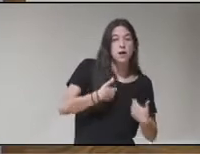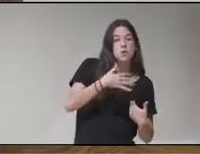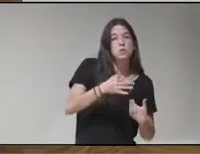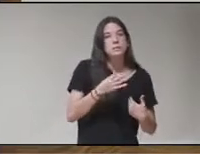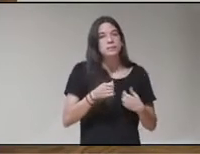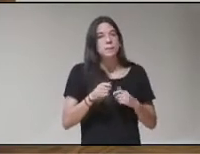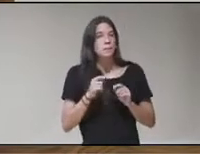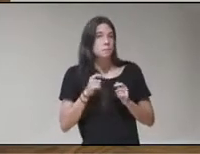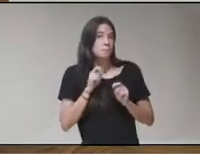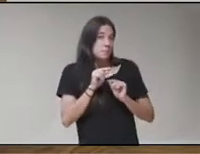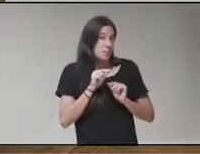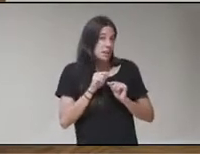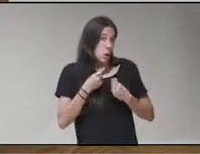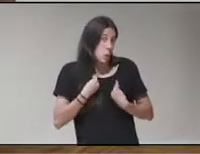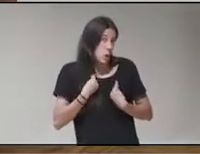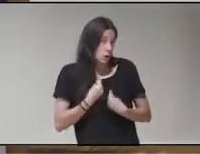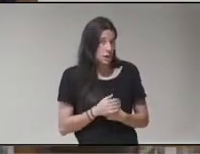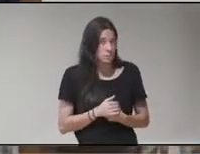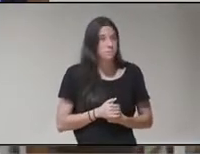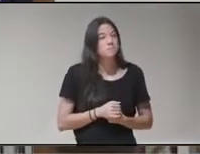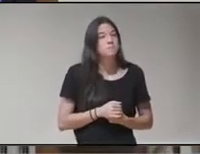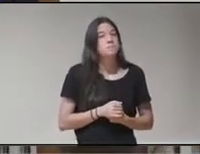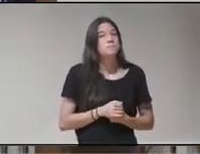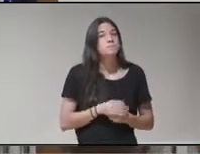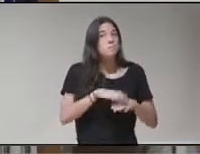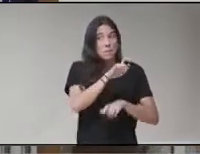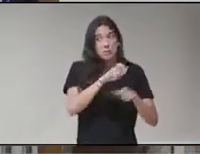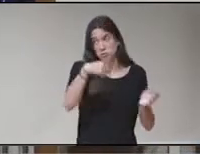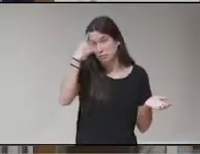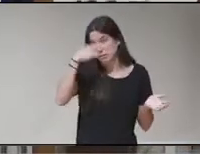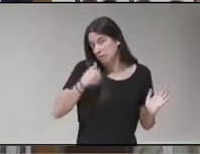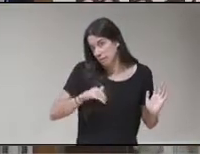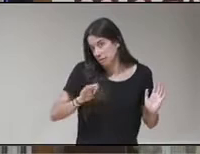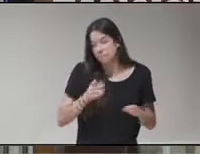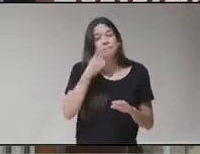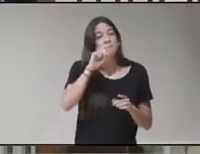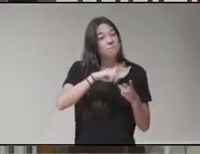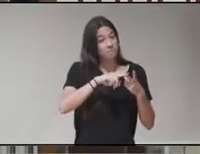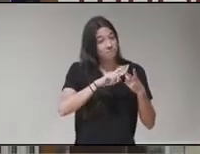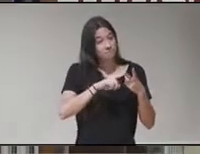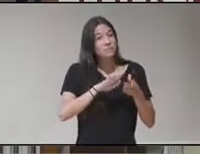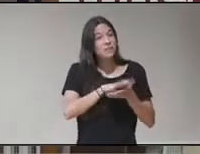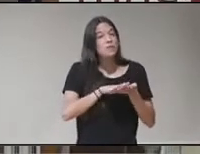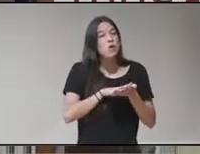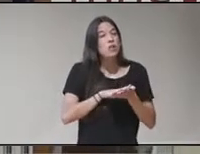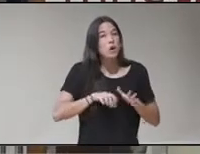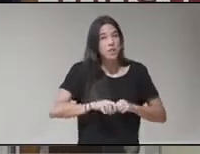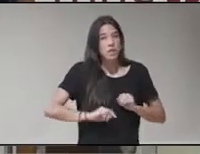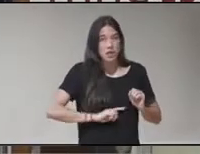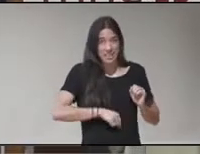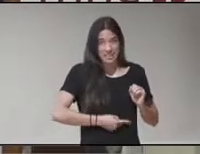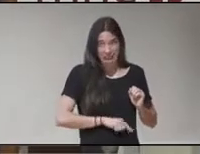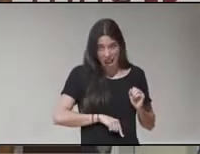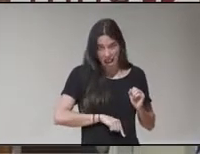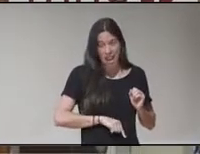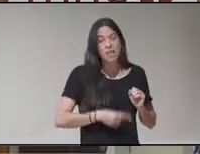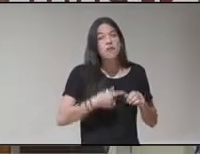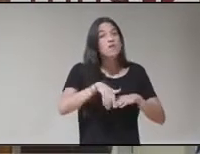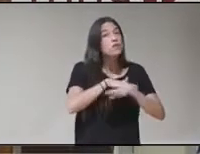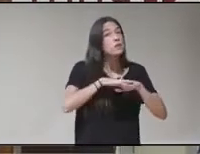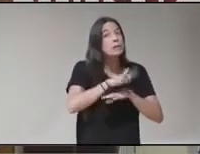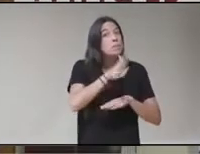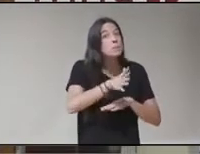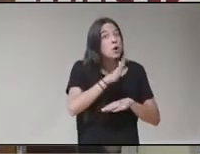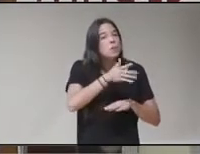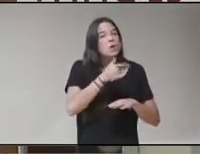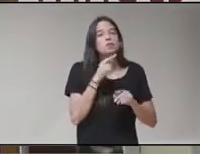sabe, ¿de acuerdo? En segundo lugar, hablaré un poquito de la colonización intestinal, fundamentalmente por una polémica que